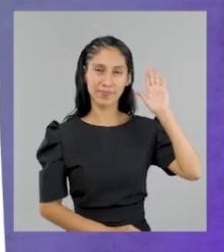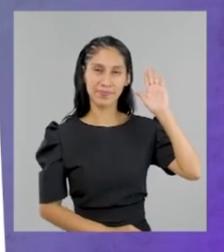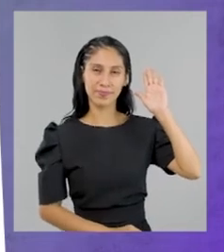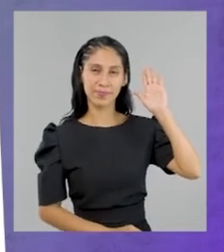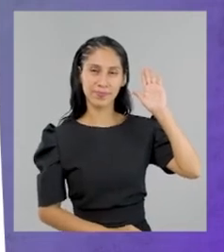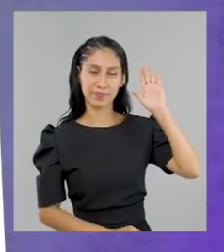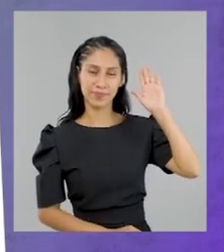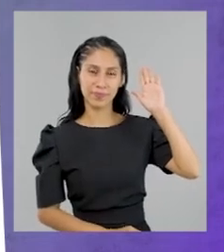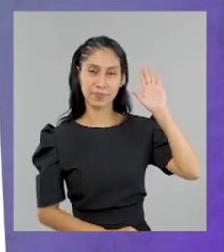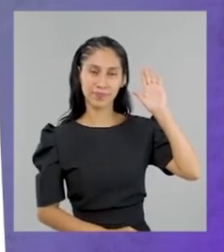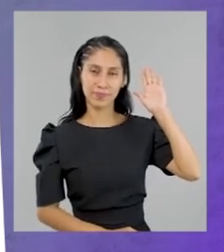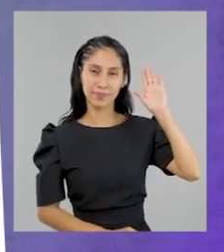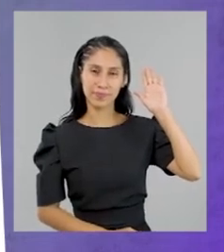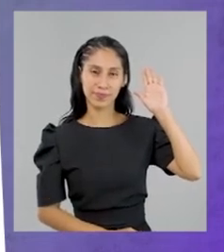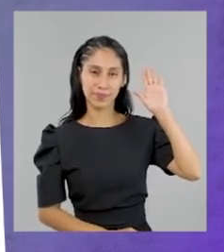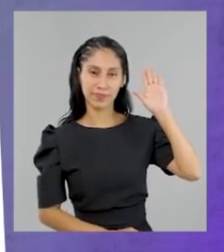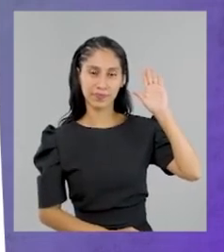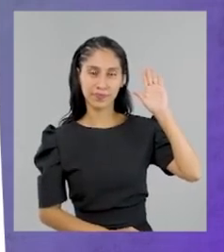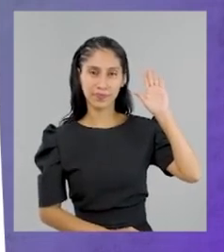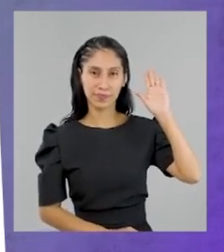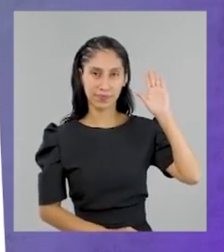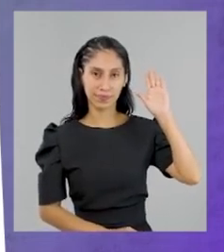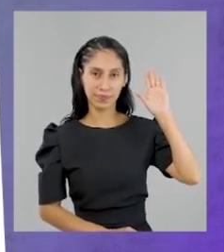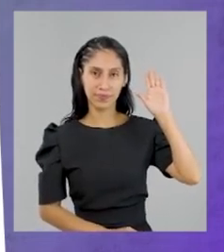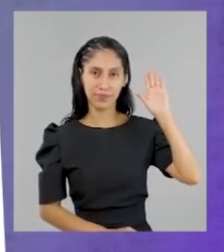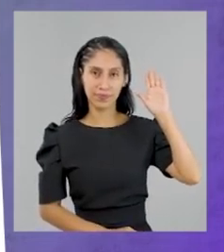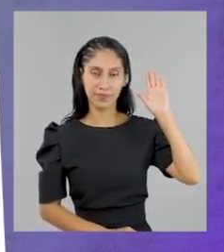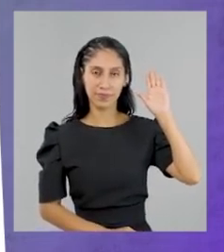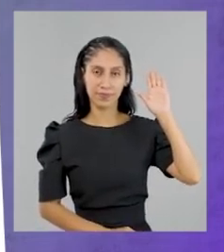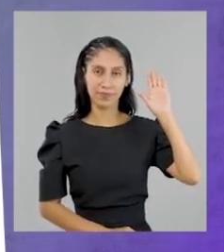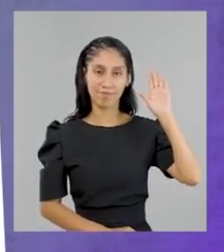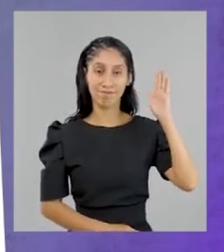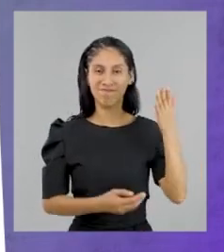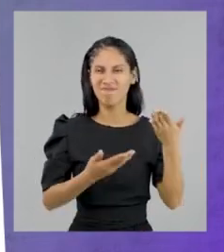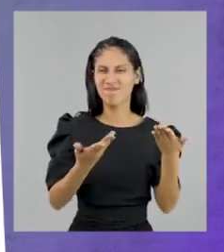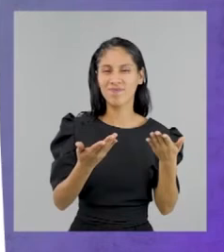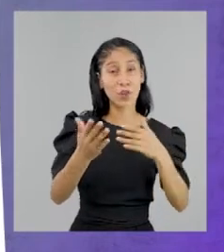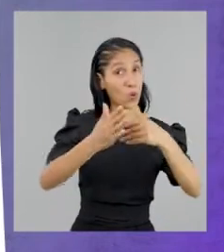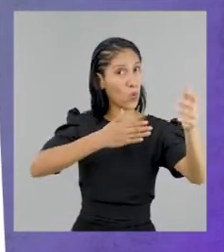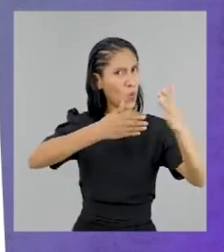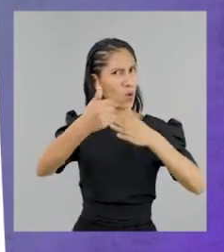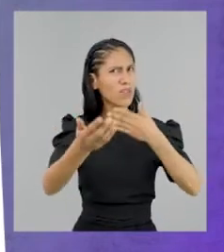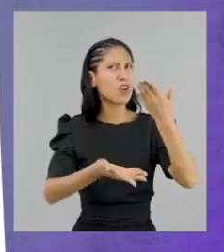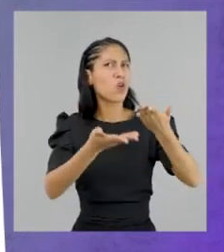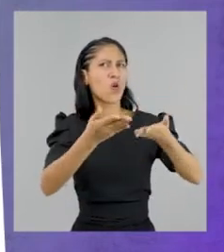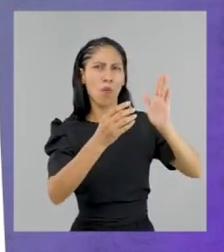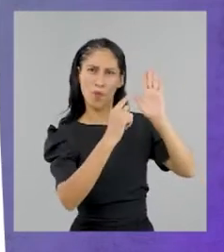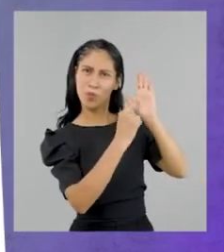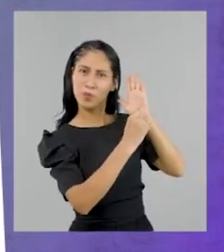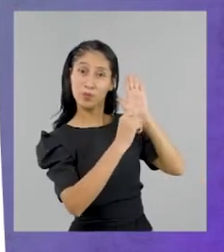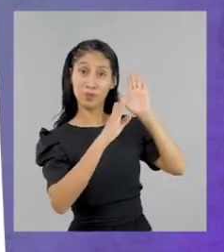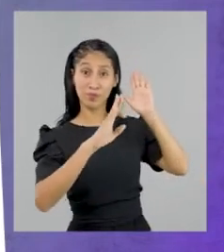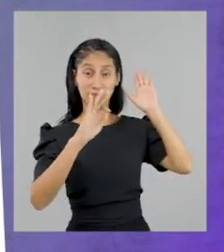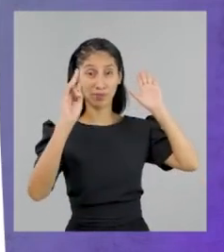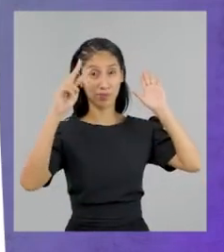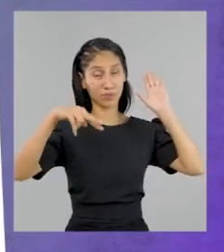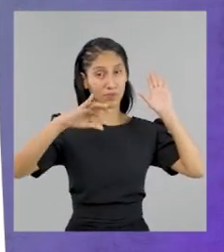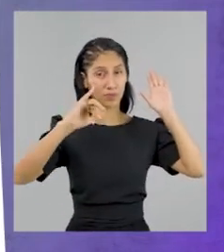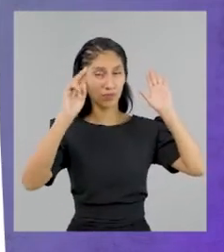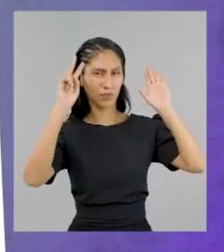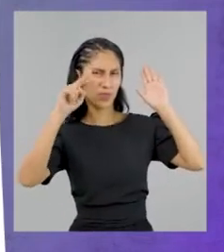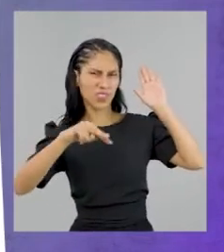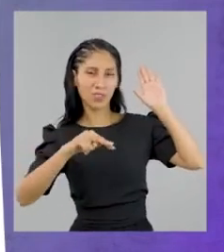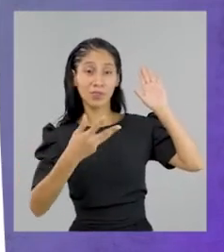el valor mínimo es menos 1. Así la amplitud de ambos es 1. Cualquier función de la forma f